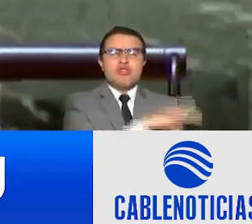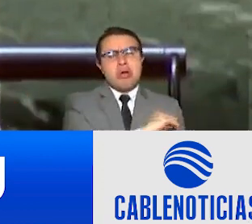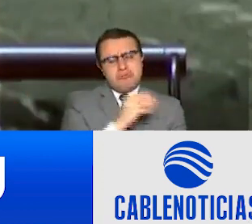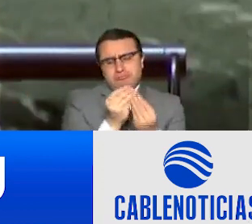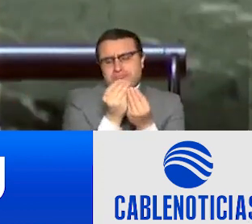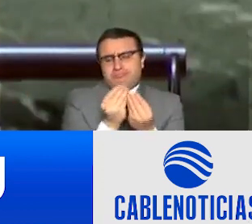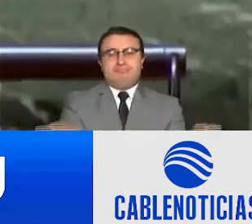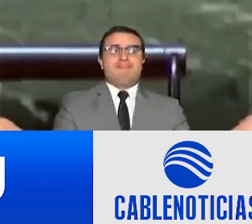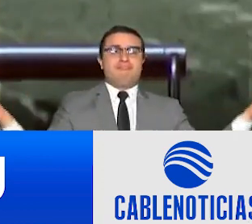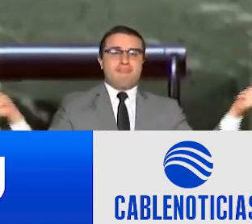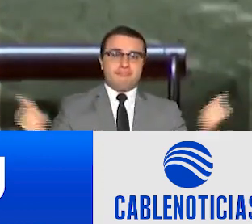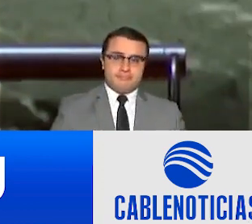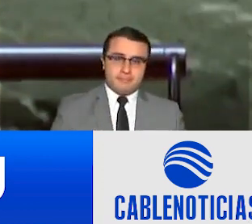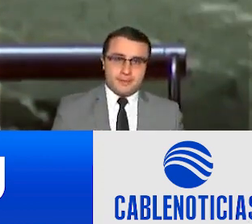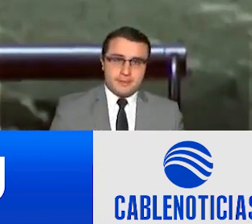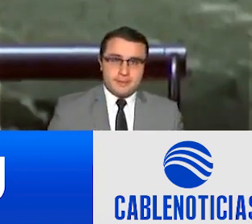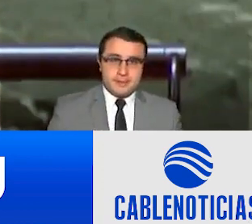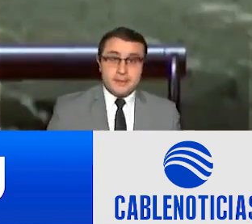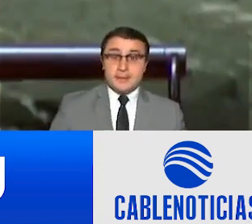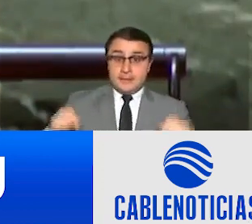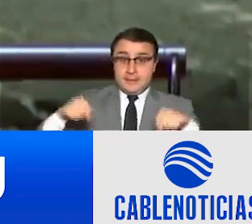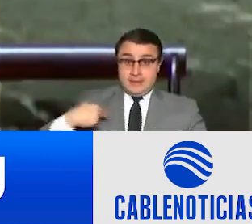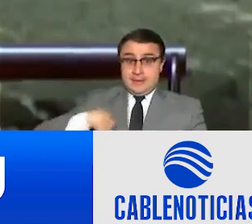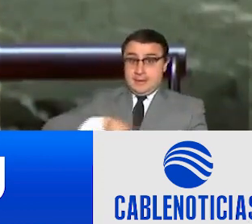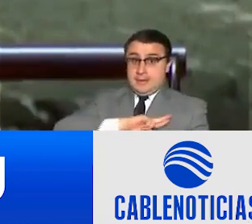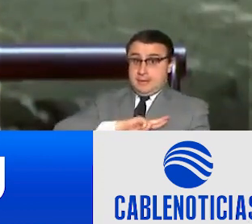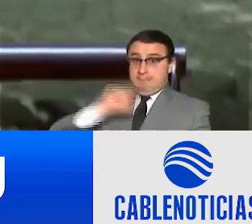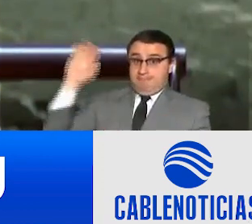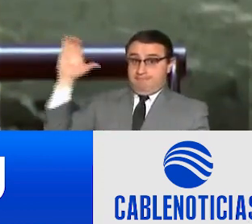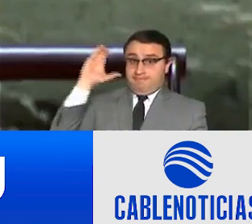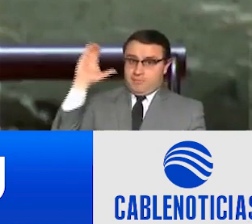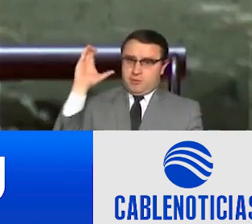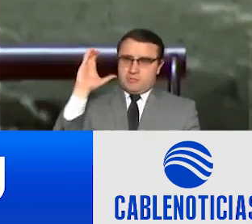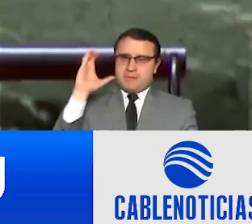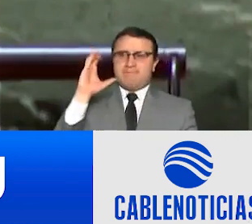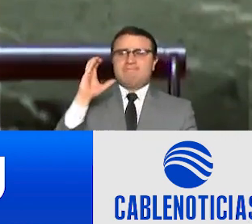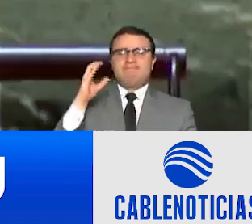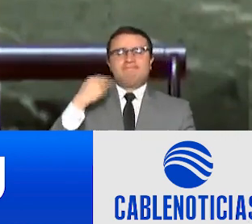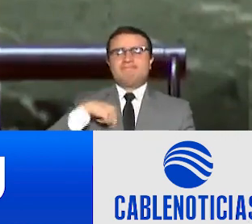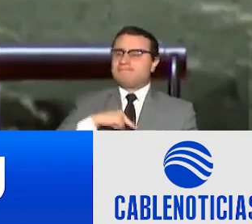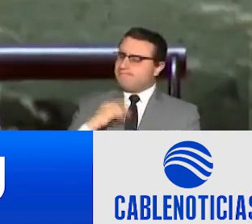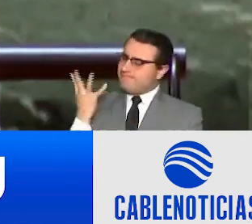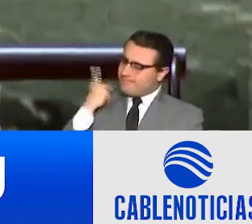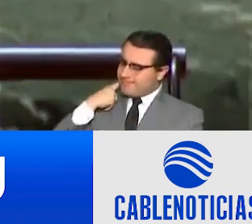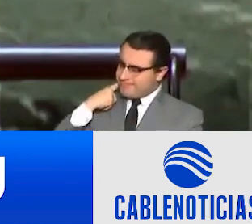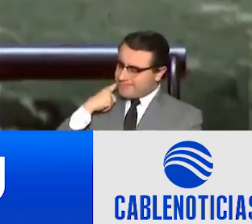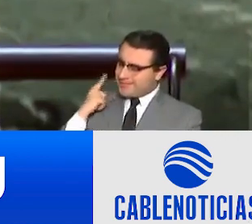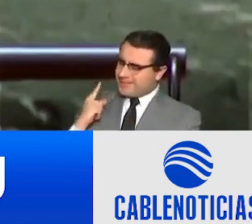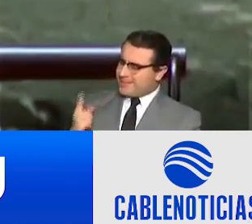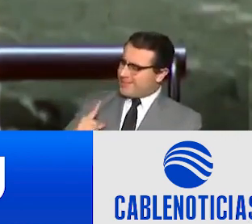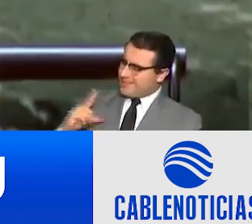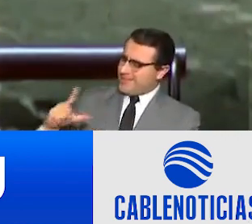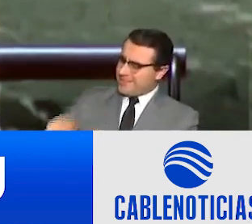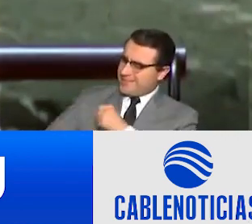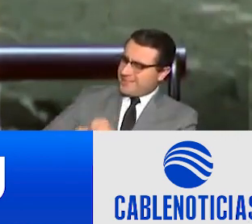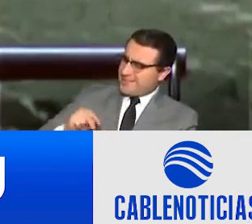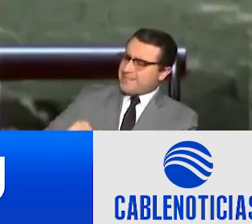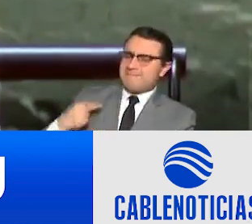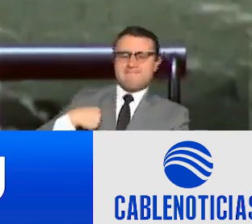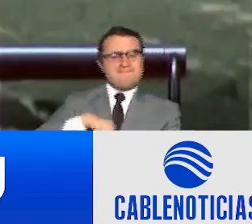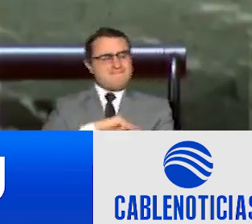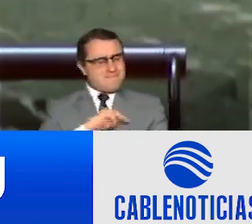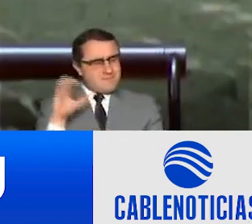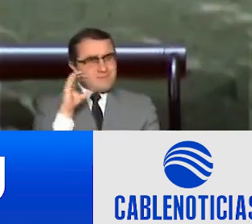Nosotros en Colombia, y siguiendo ese eco de Roberto Covaría, hemos hecho un gran